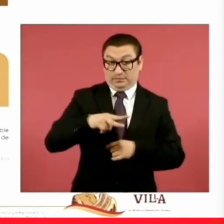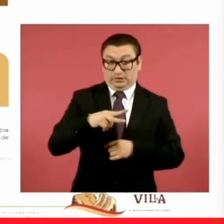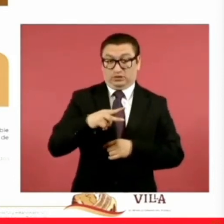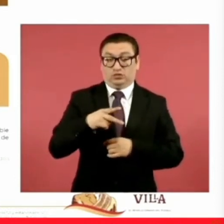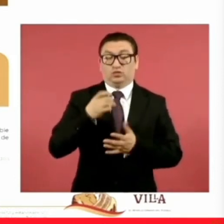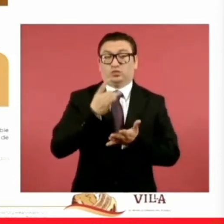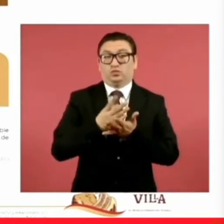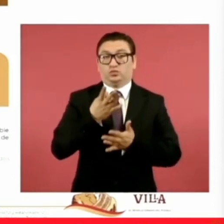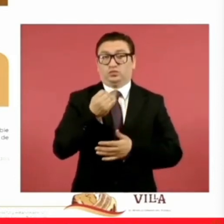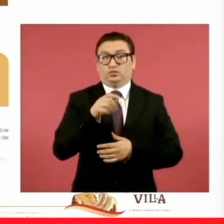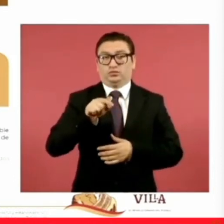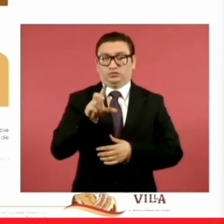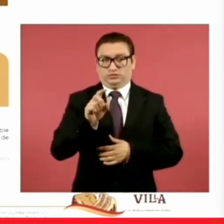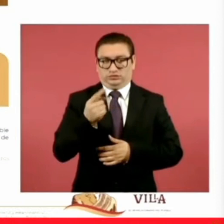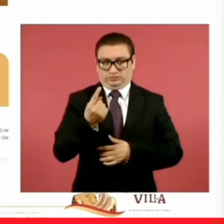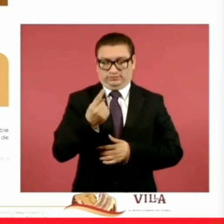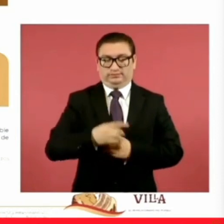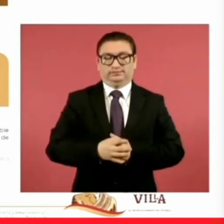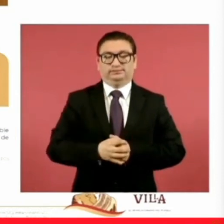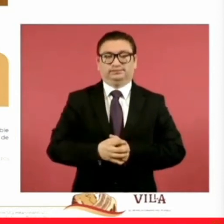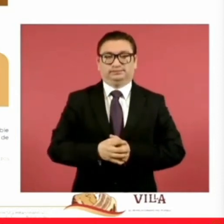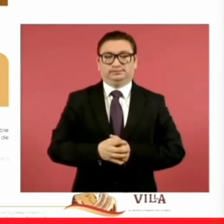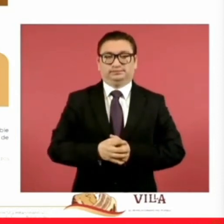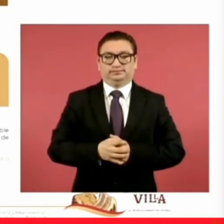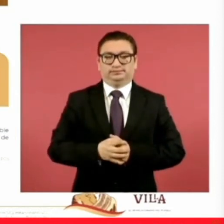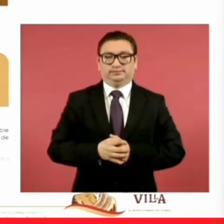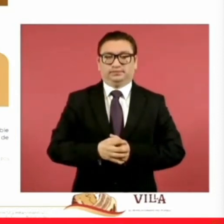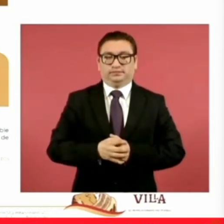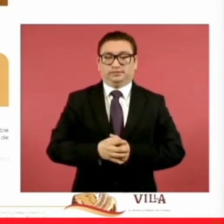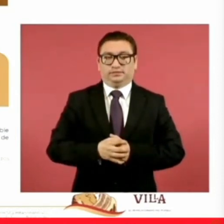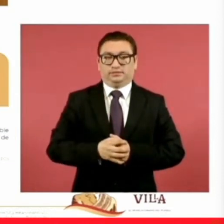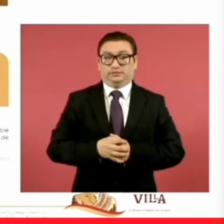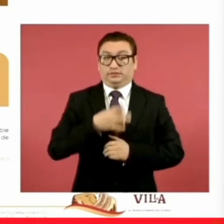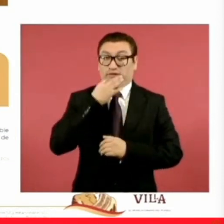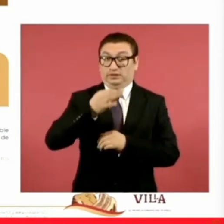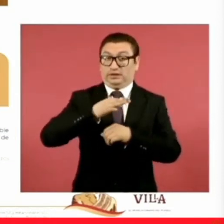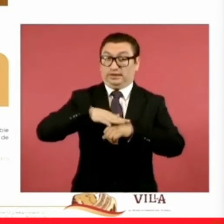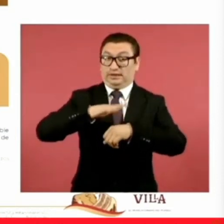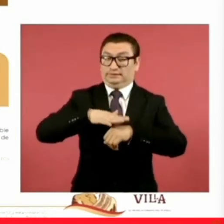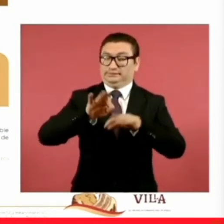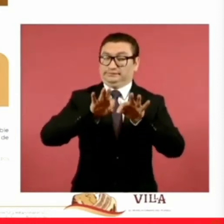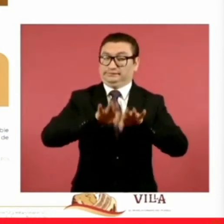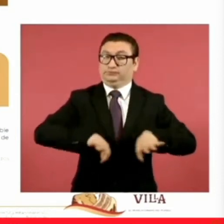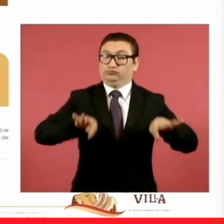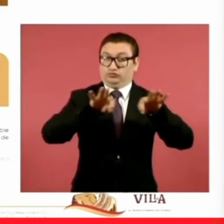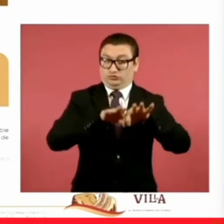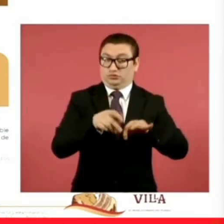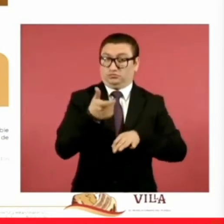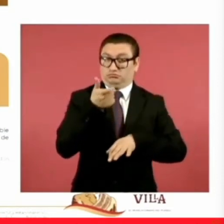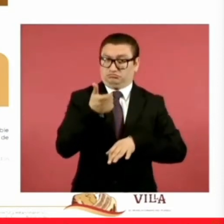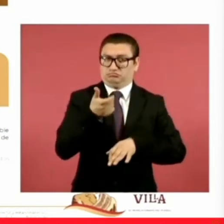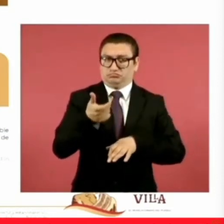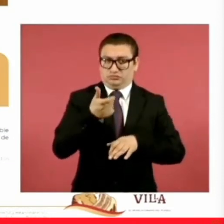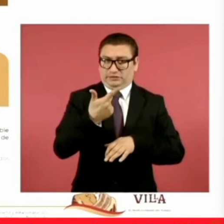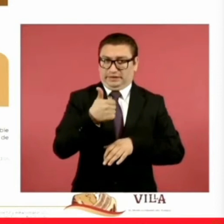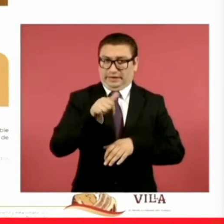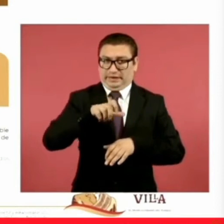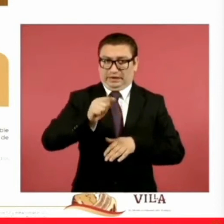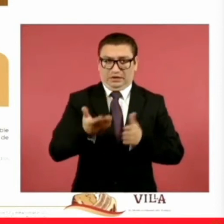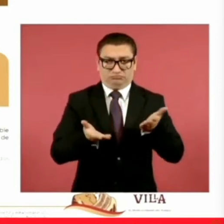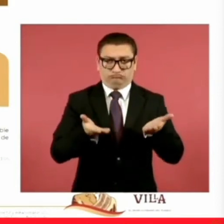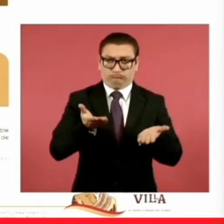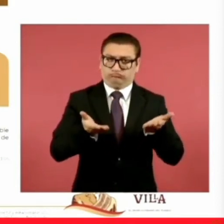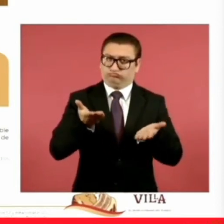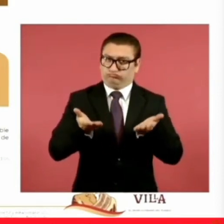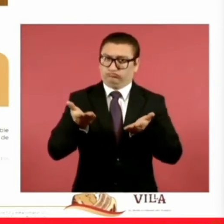solo 9 pesos con 31 centavos. Hay que subrayar sobre una importante estabilidad en los precios de este